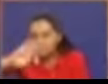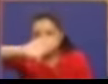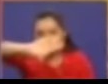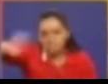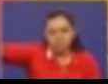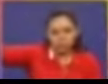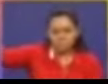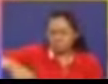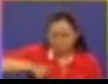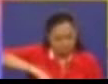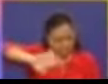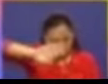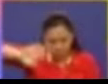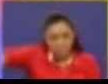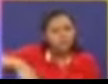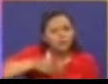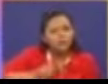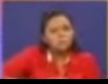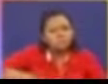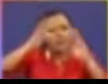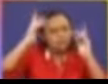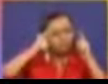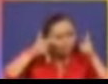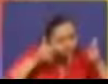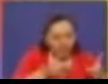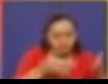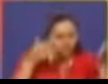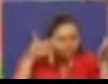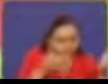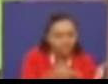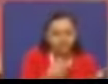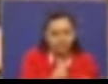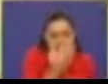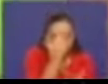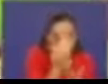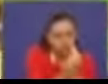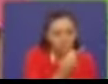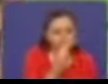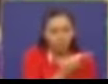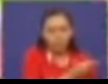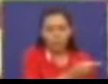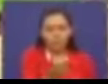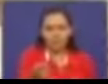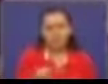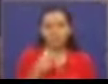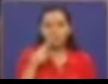oligarquía, ante ninguna cámara empresarial, compañeros. Por